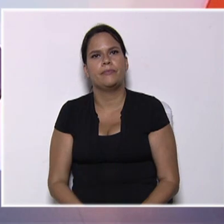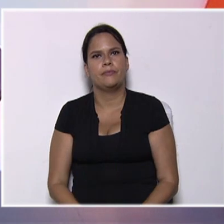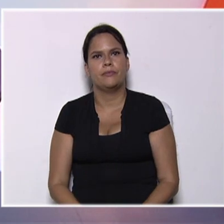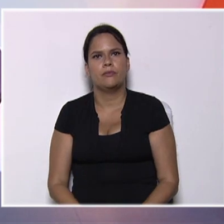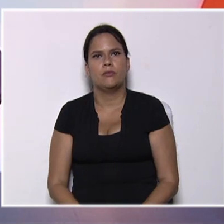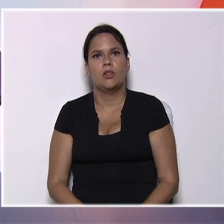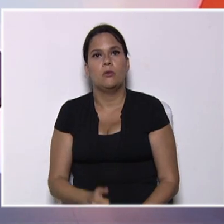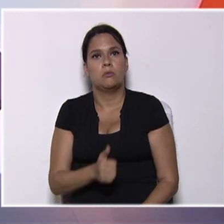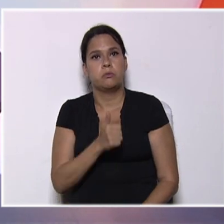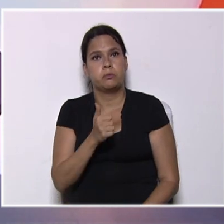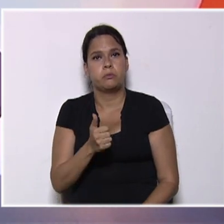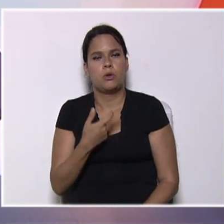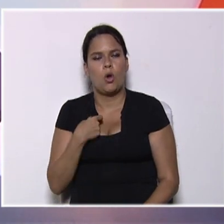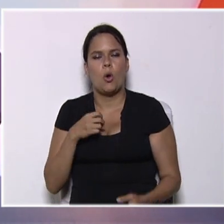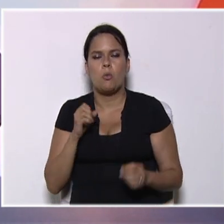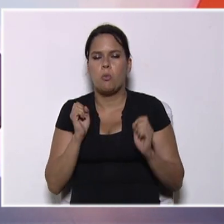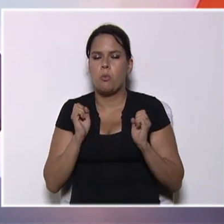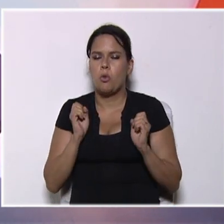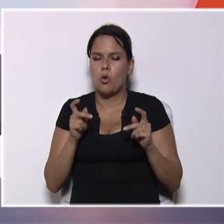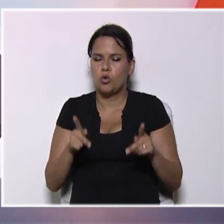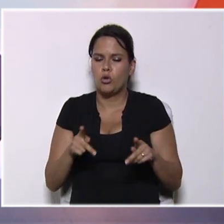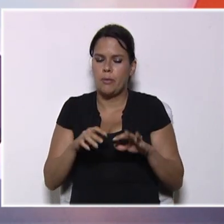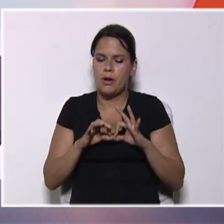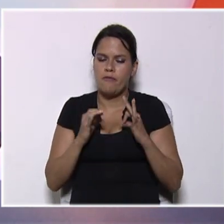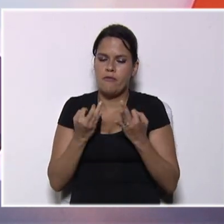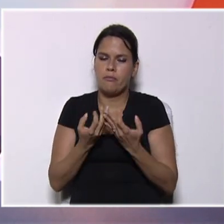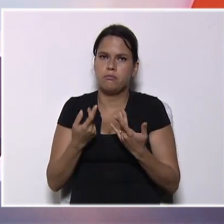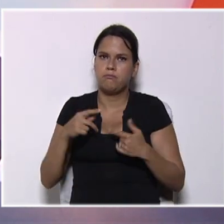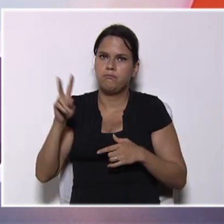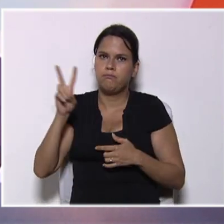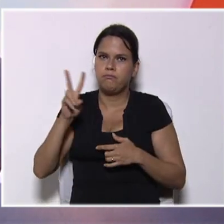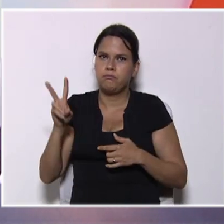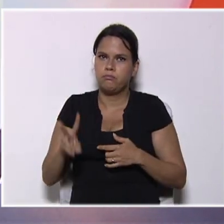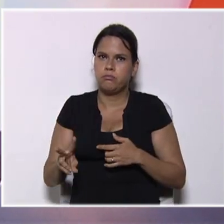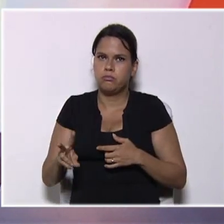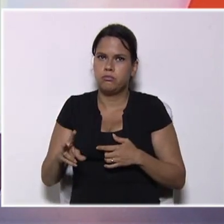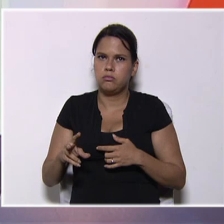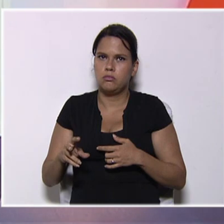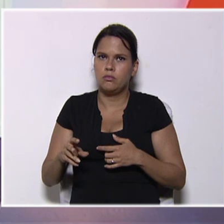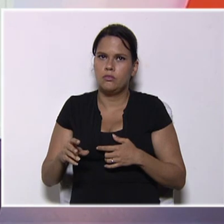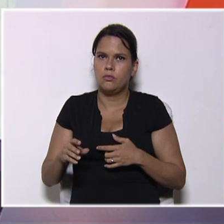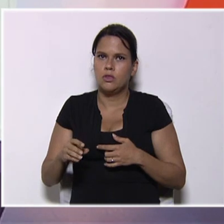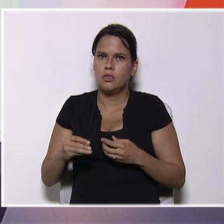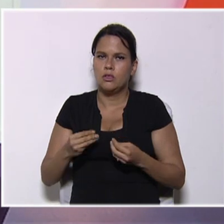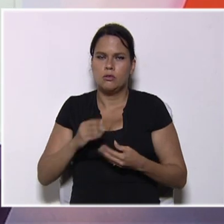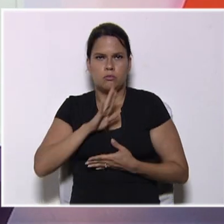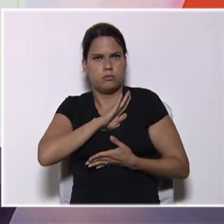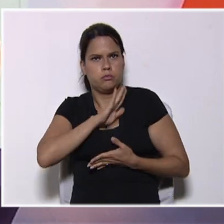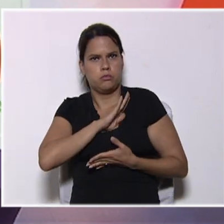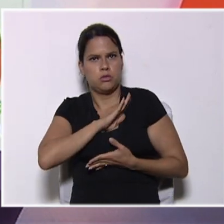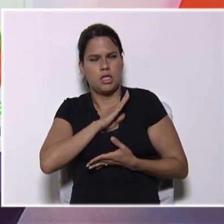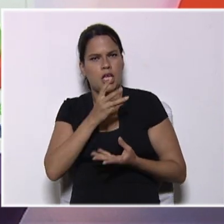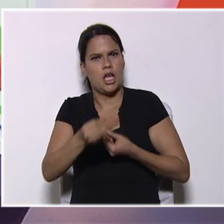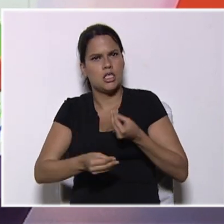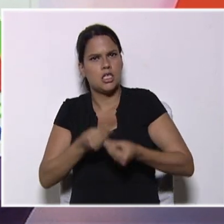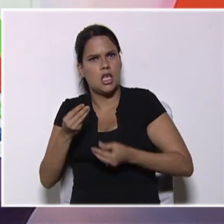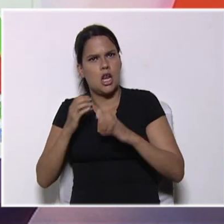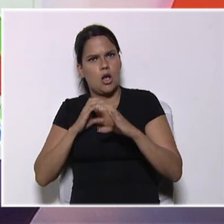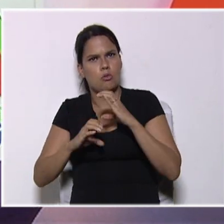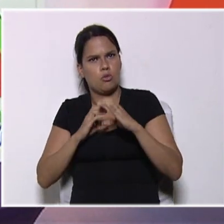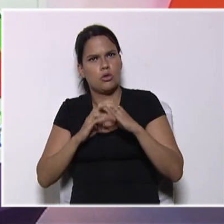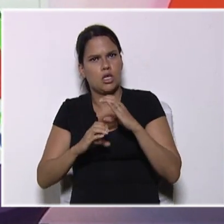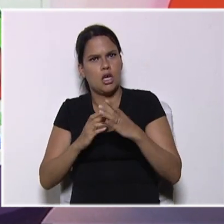es definitivamente una oportunidad para la familia venezolana de empoderarnos de cada una de estas señas que hace de la comunicación con la población